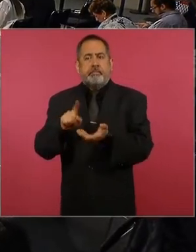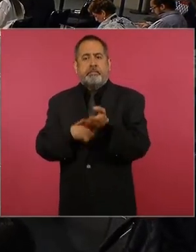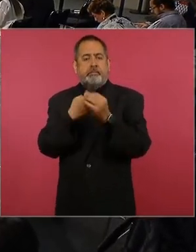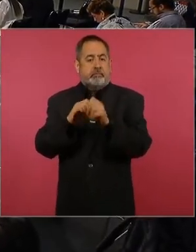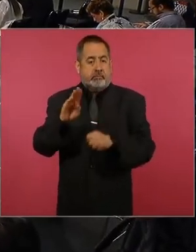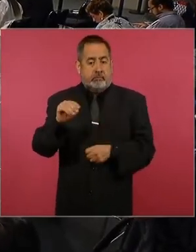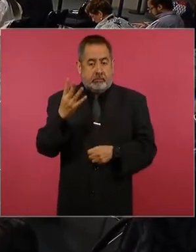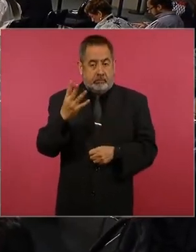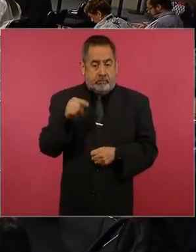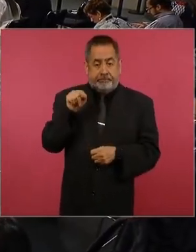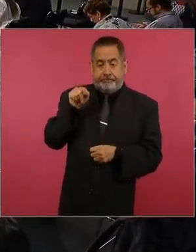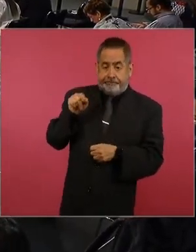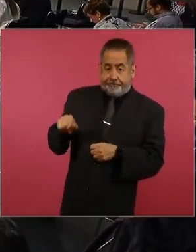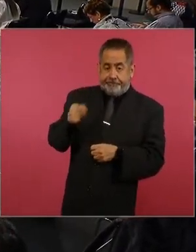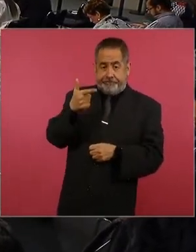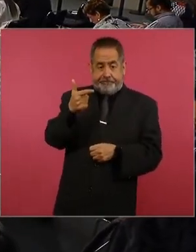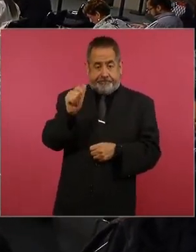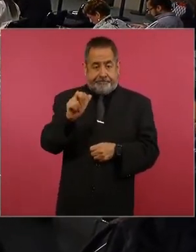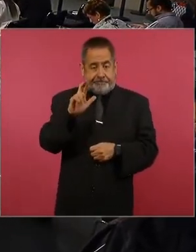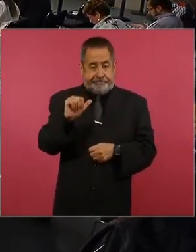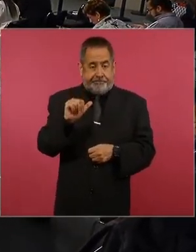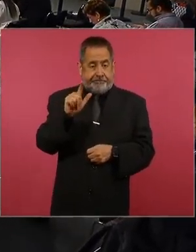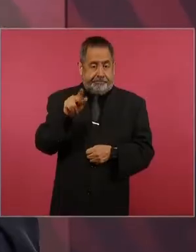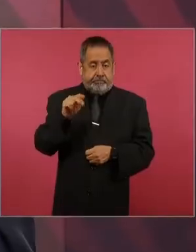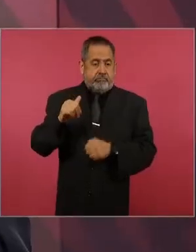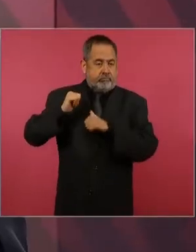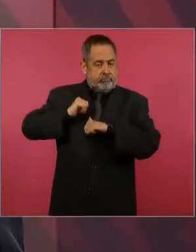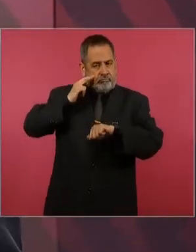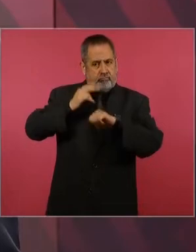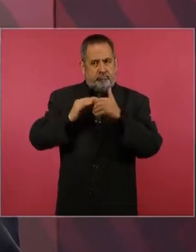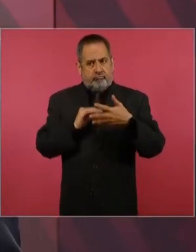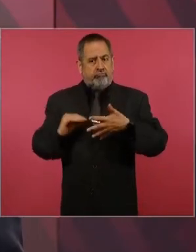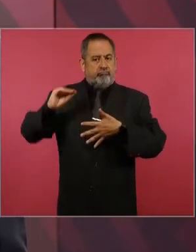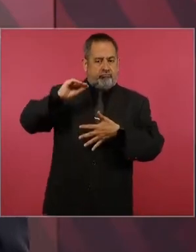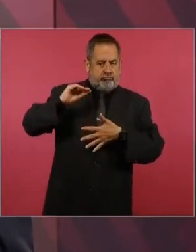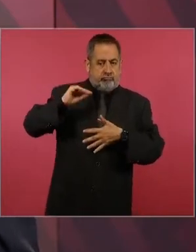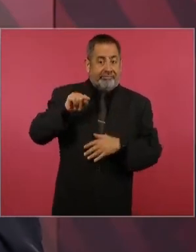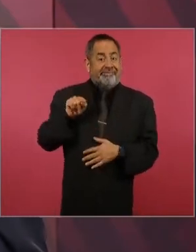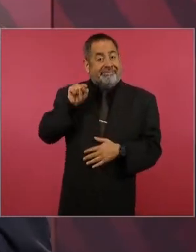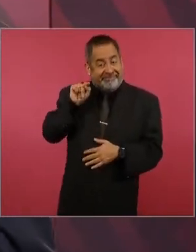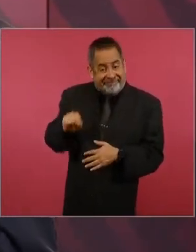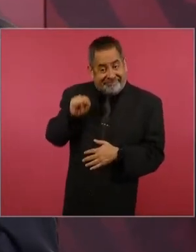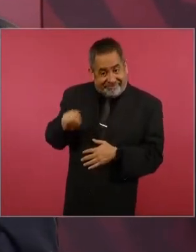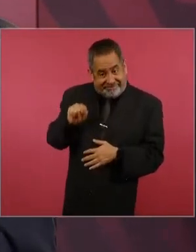1994 ya tiene un rango, él va